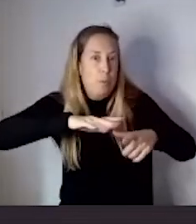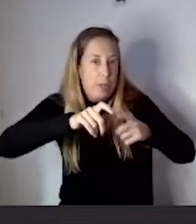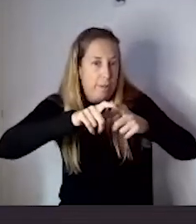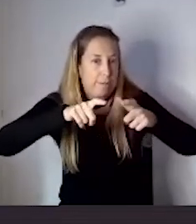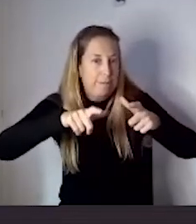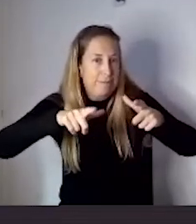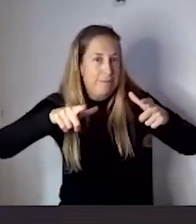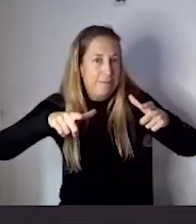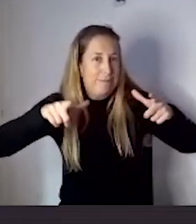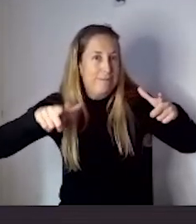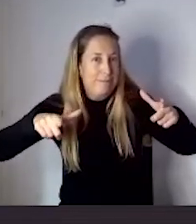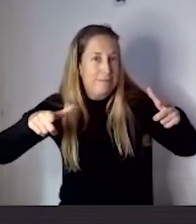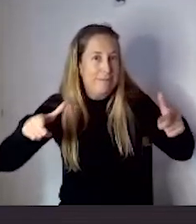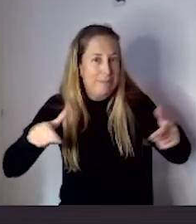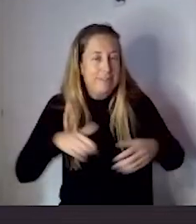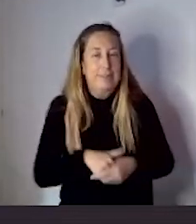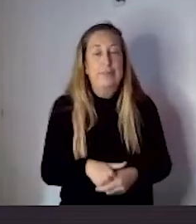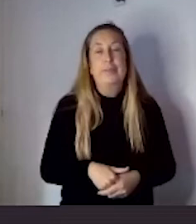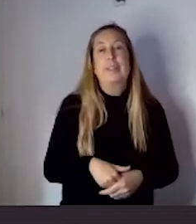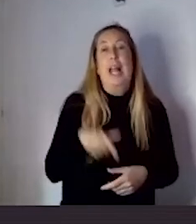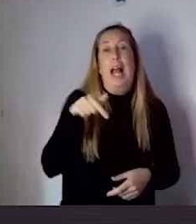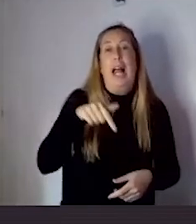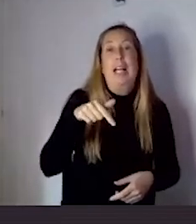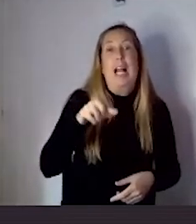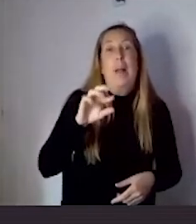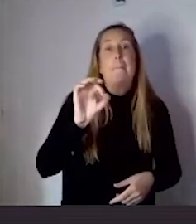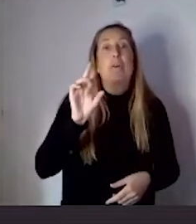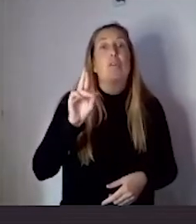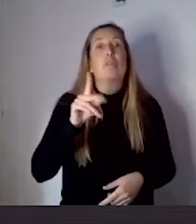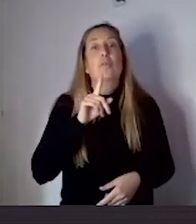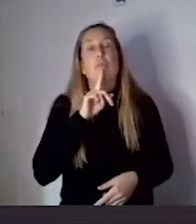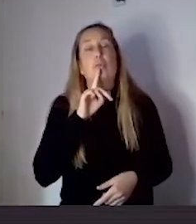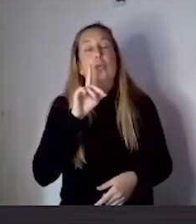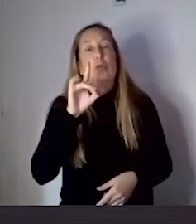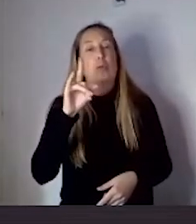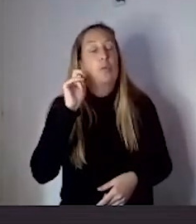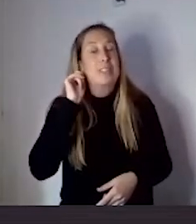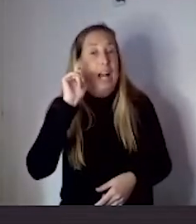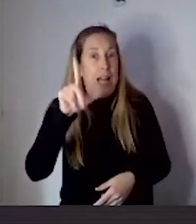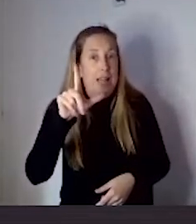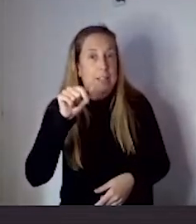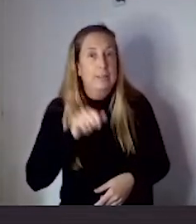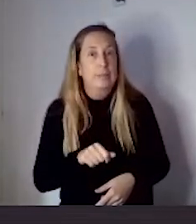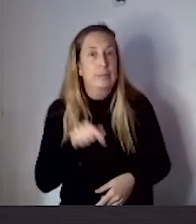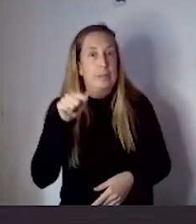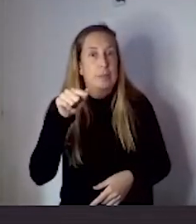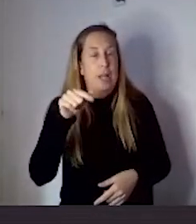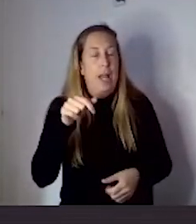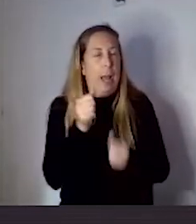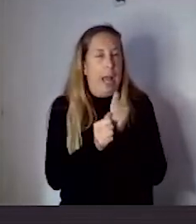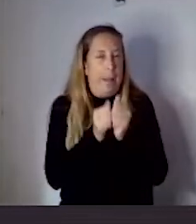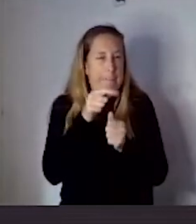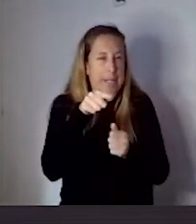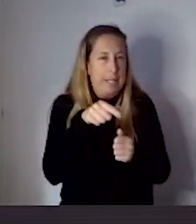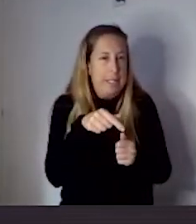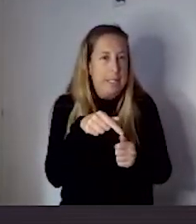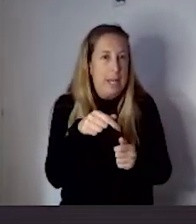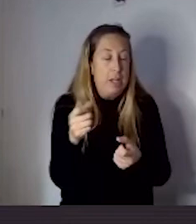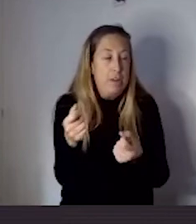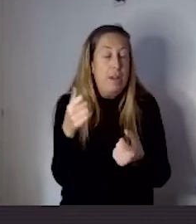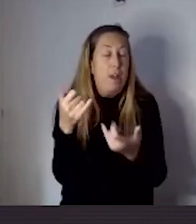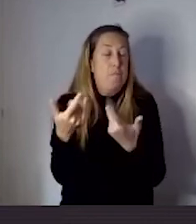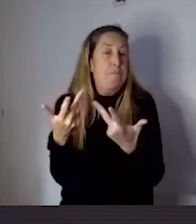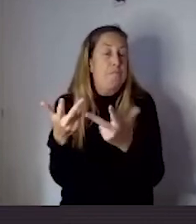national geographic en portugal somos una compañía portuguesa y nos dijeron que somos una innovadora aplicación para la media